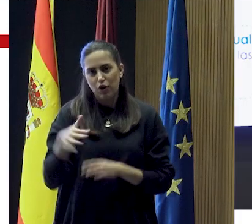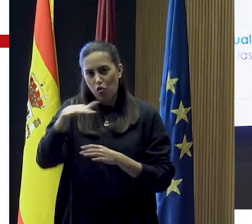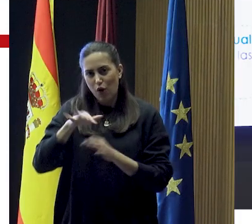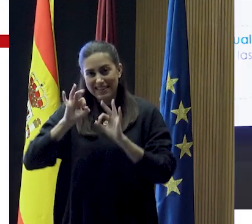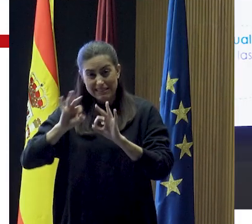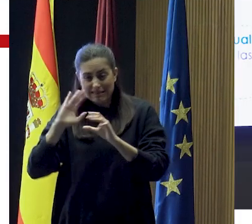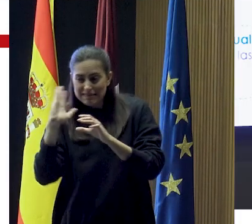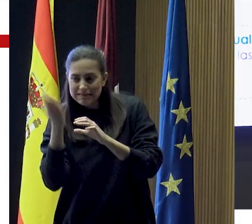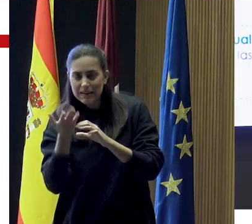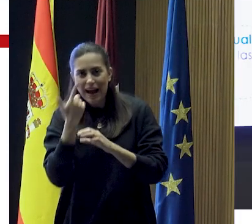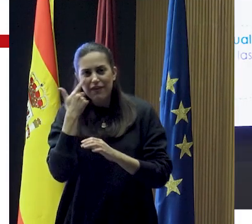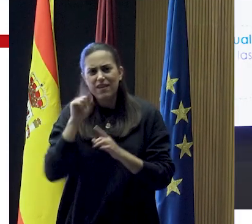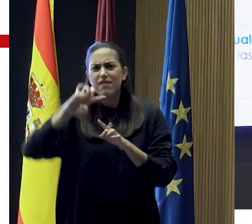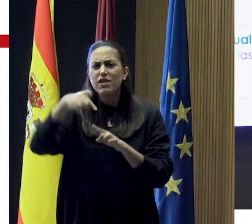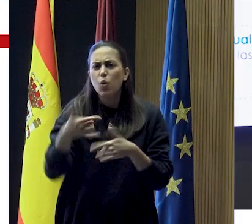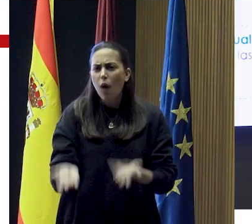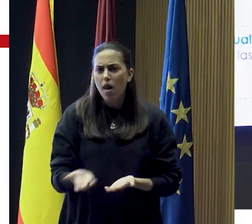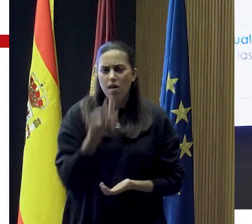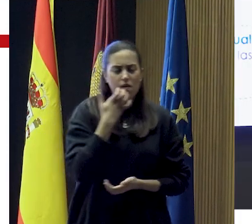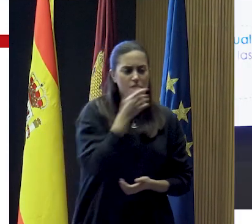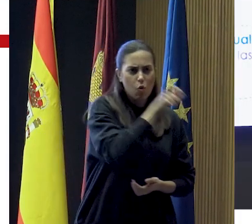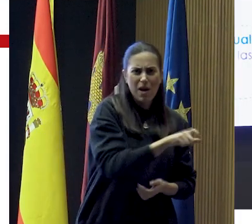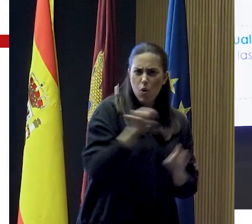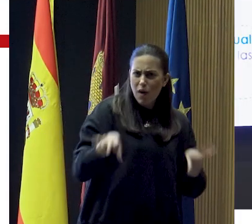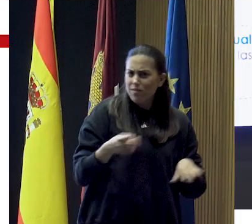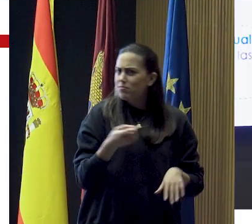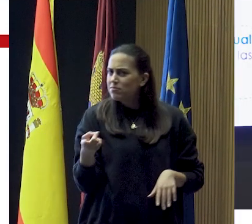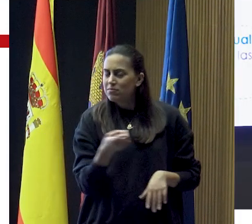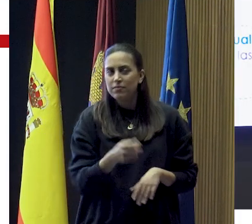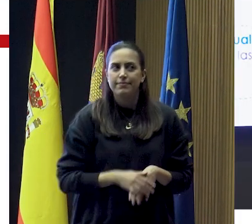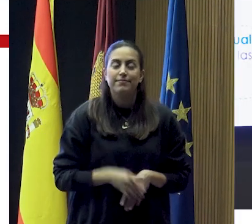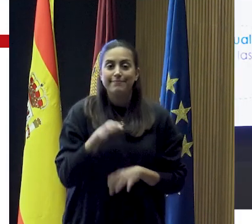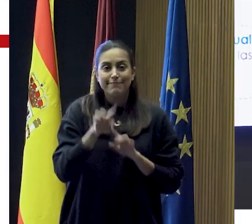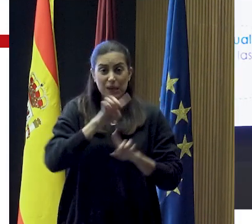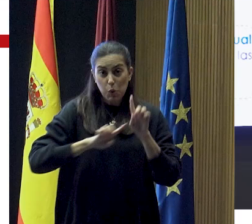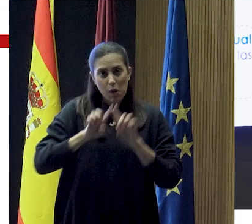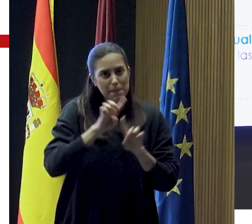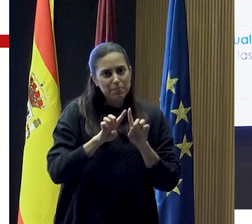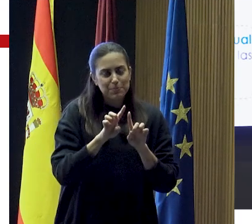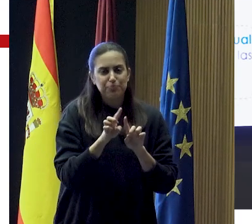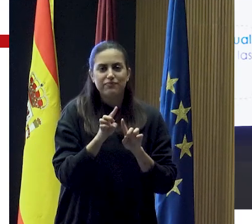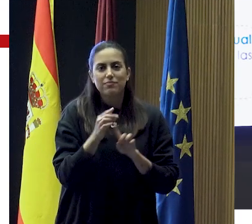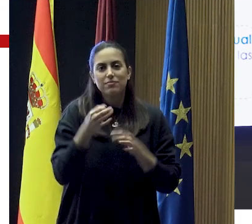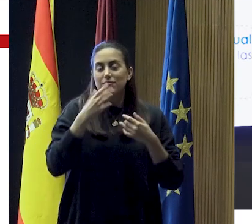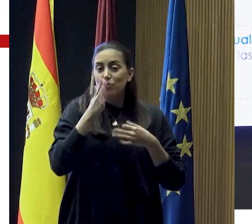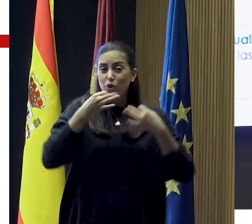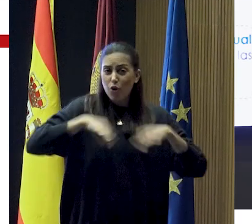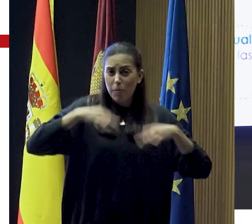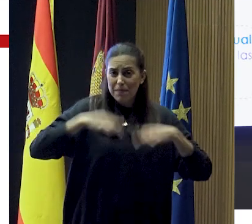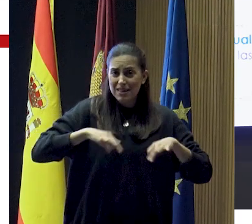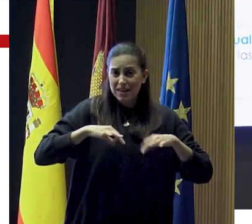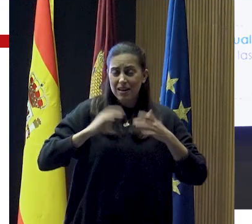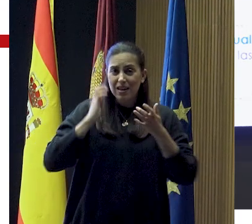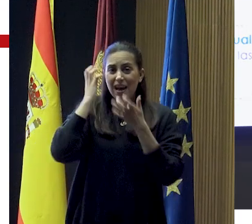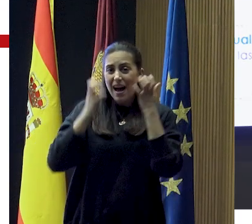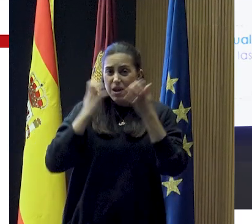y ver si produce el mismo efecto que en el humano. Aquí tenemos un pequeño problema y es que normalmente las especies con las que